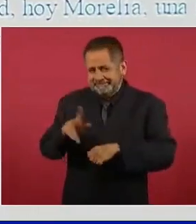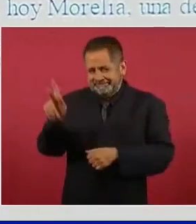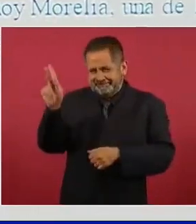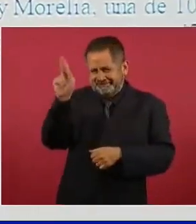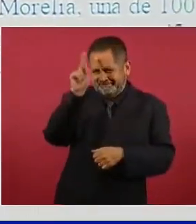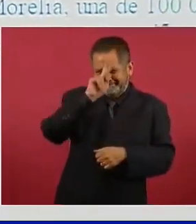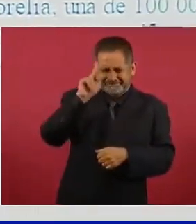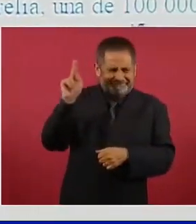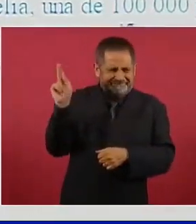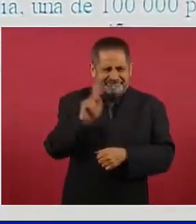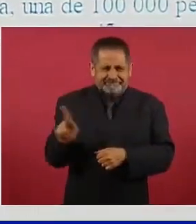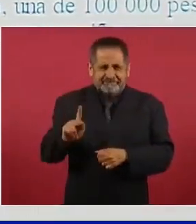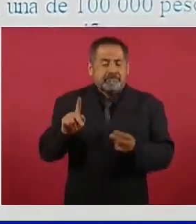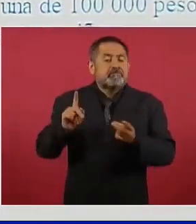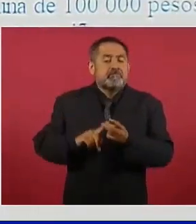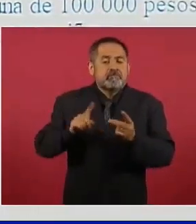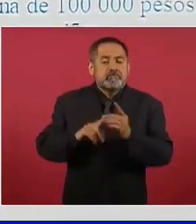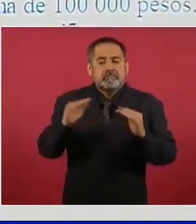espantosa